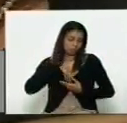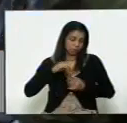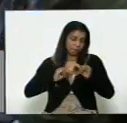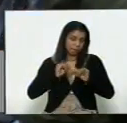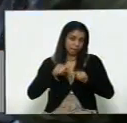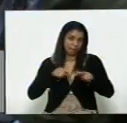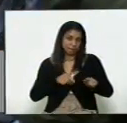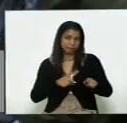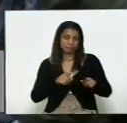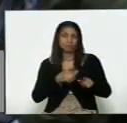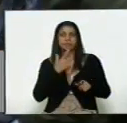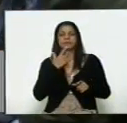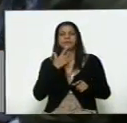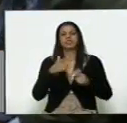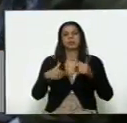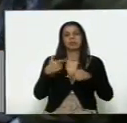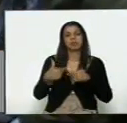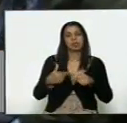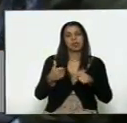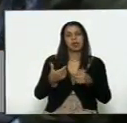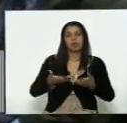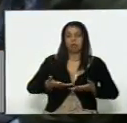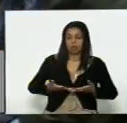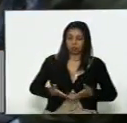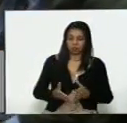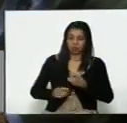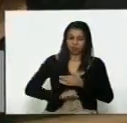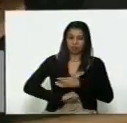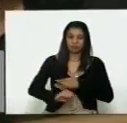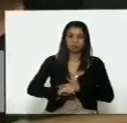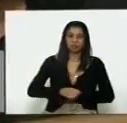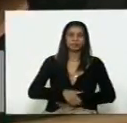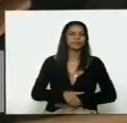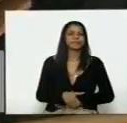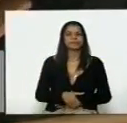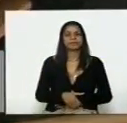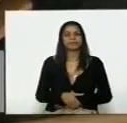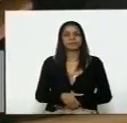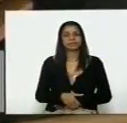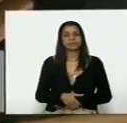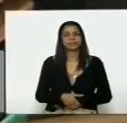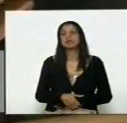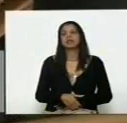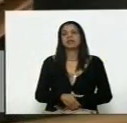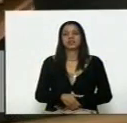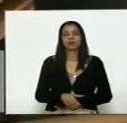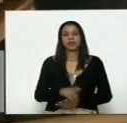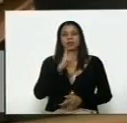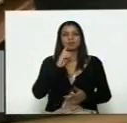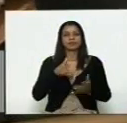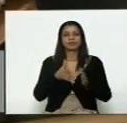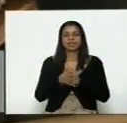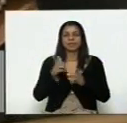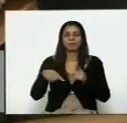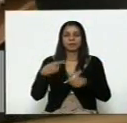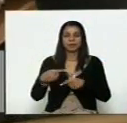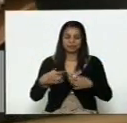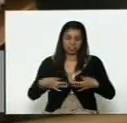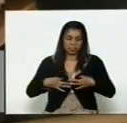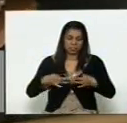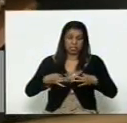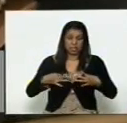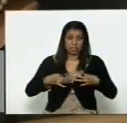por nacer, durante el trabajo de parto y el parto. Número tres, su vestimenta y